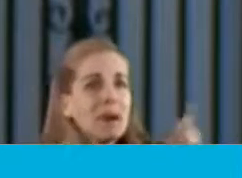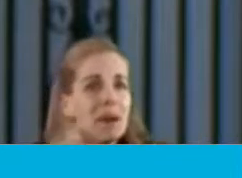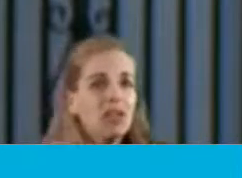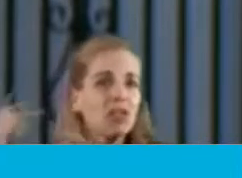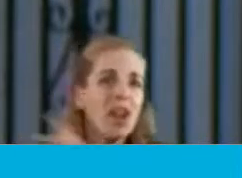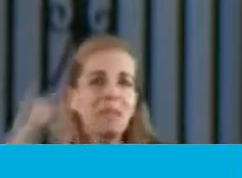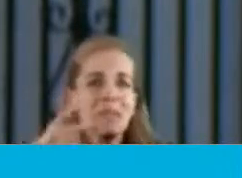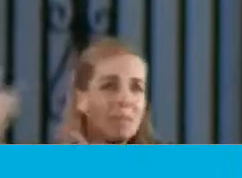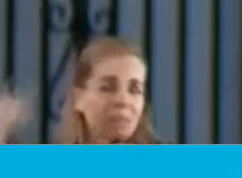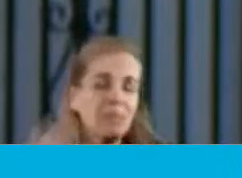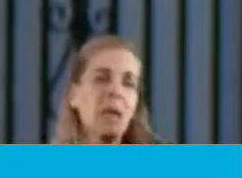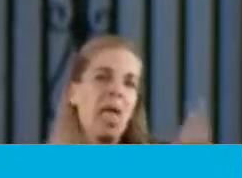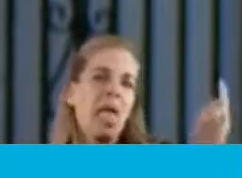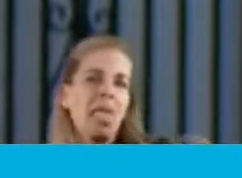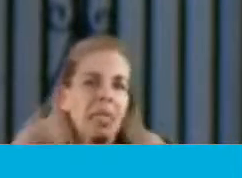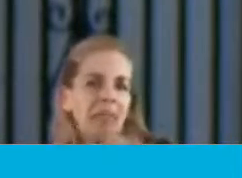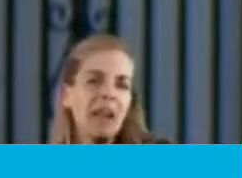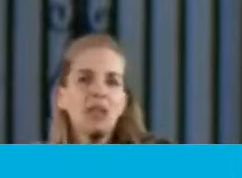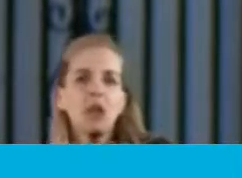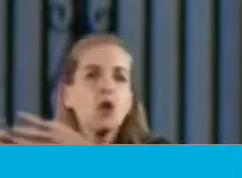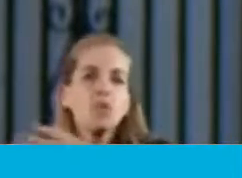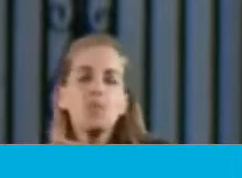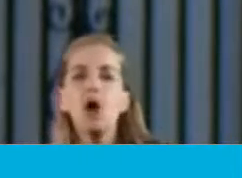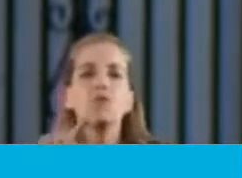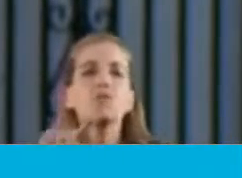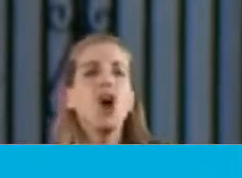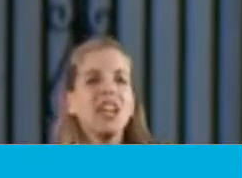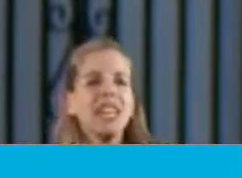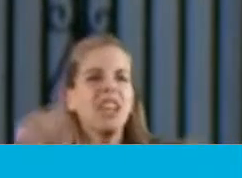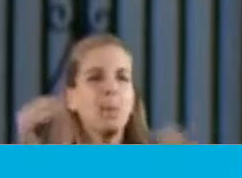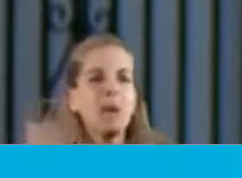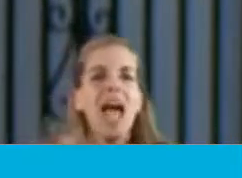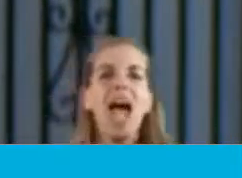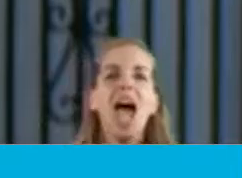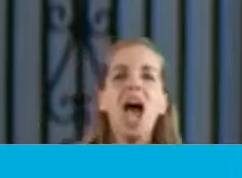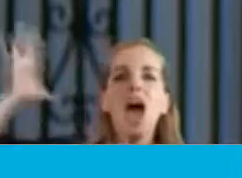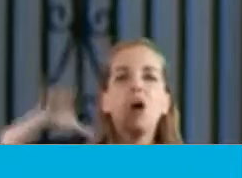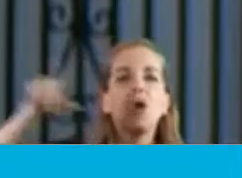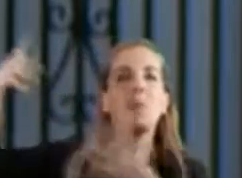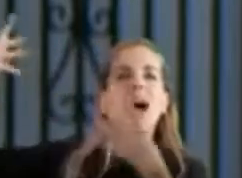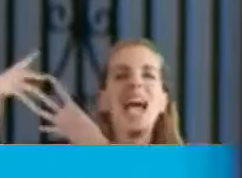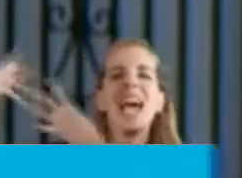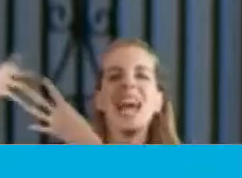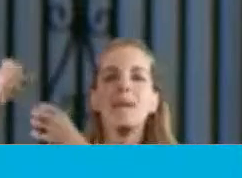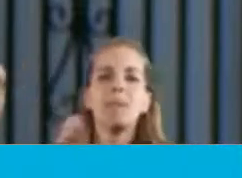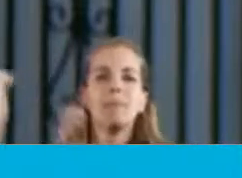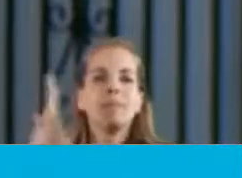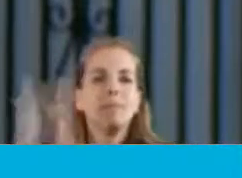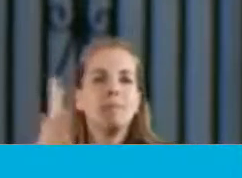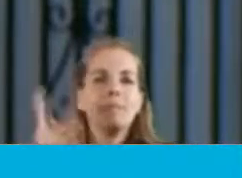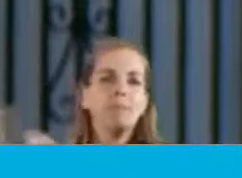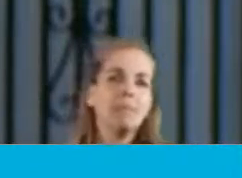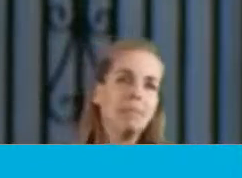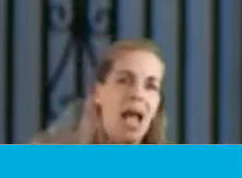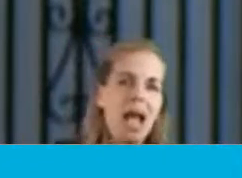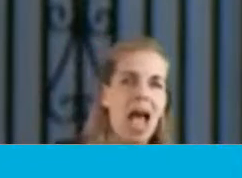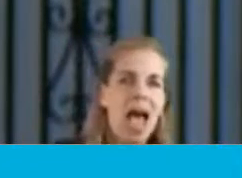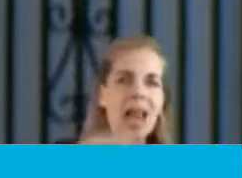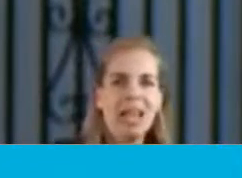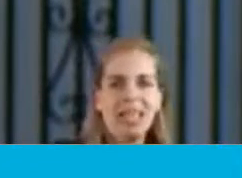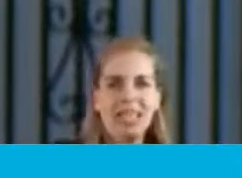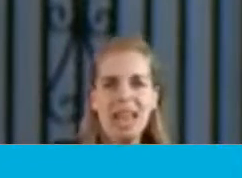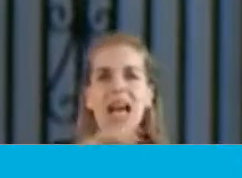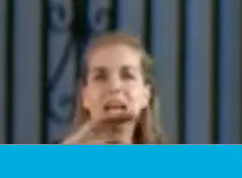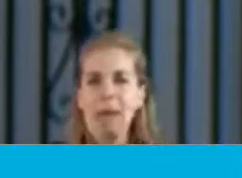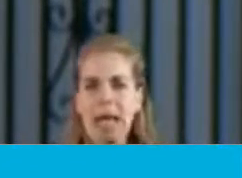anarquistas, republicanos o socialistas que huyeron de la guerra en Europa para construir su hogar y su futuro en nuestra tierra, de